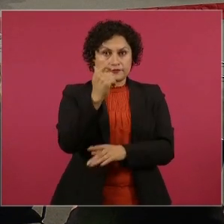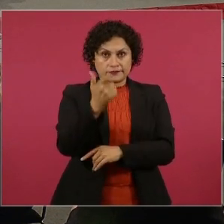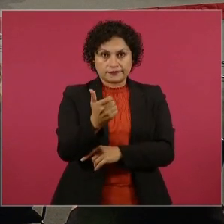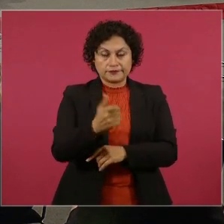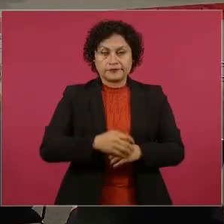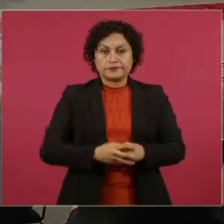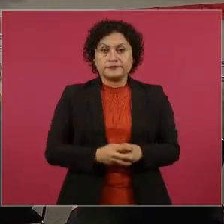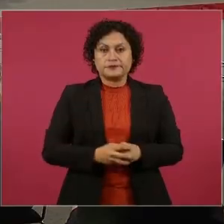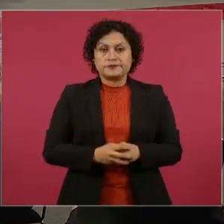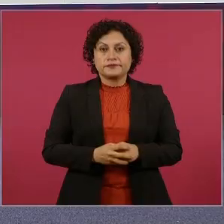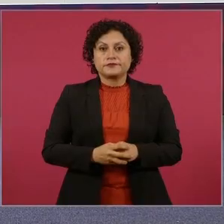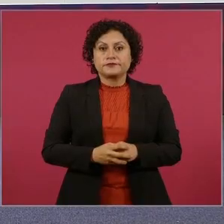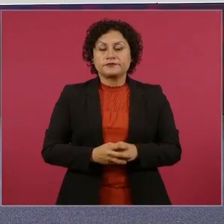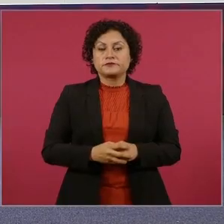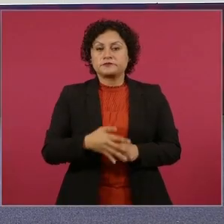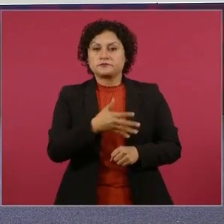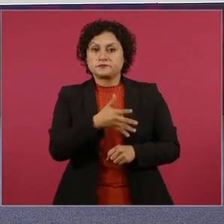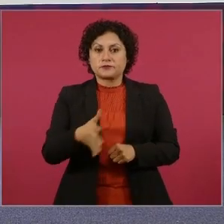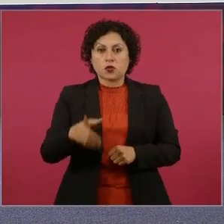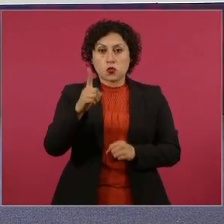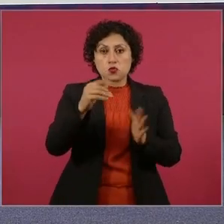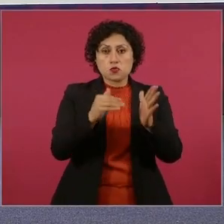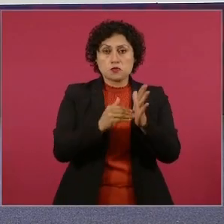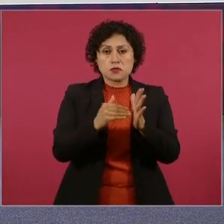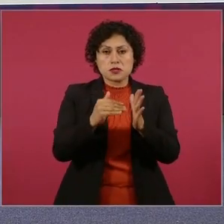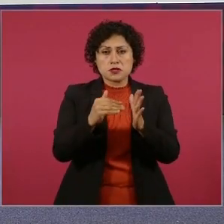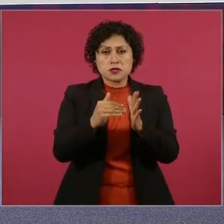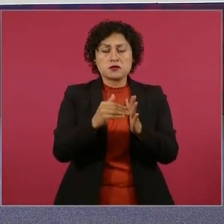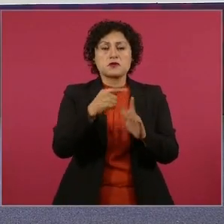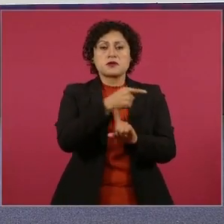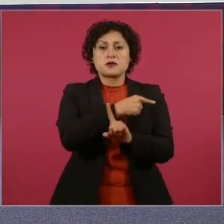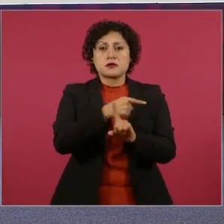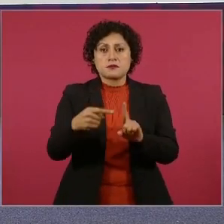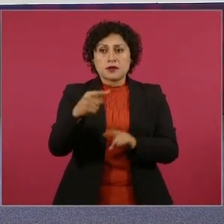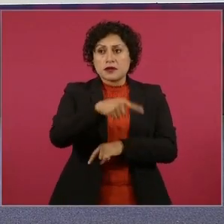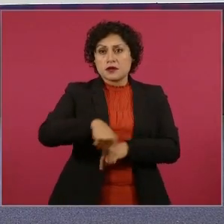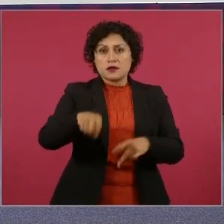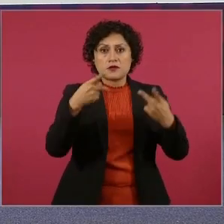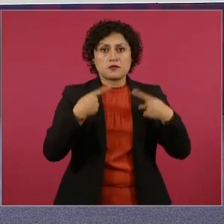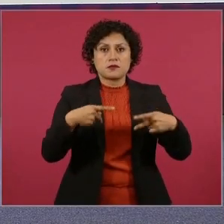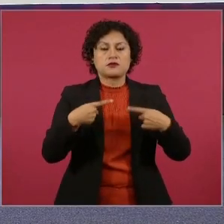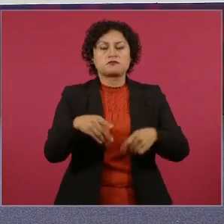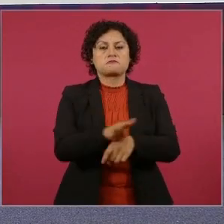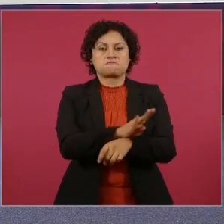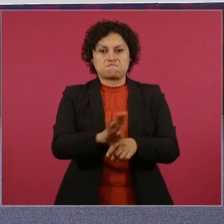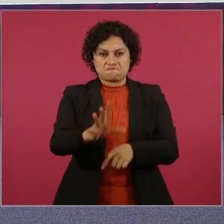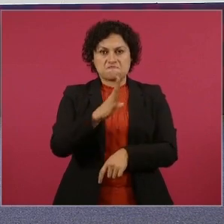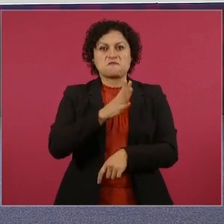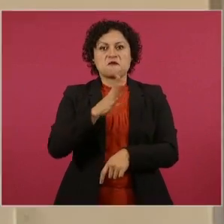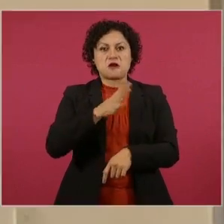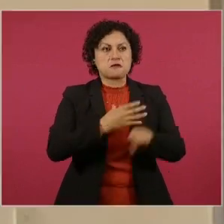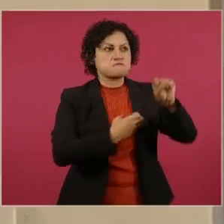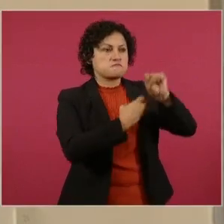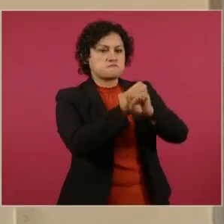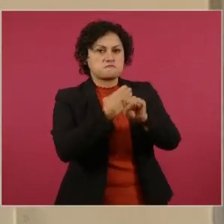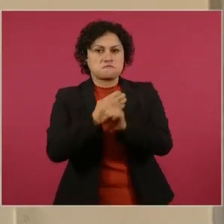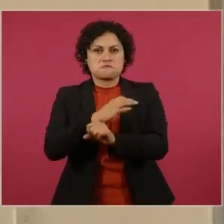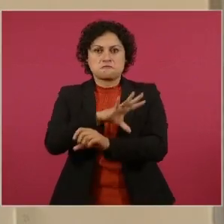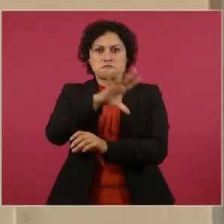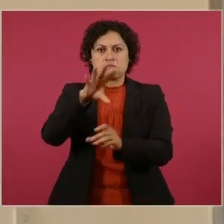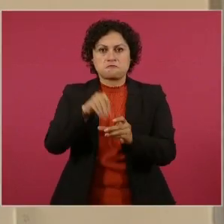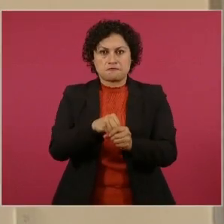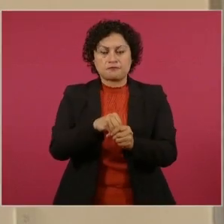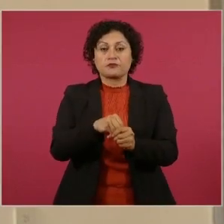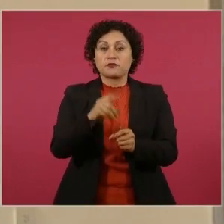pesos más de 1 millón y medio de personas beneficiadas en las 32 entidades del país 10000